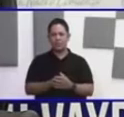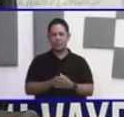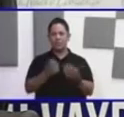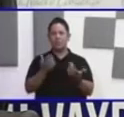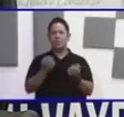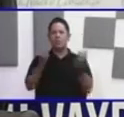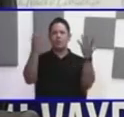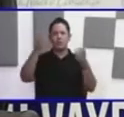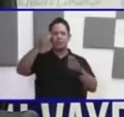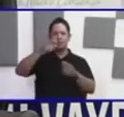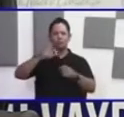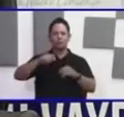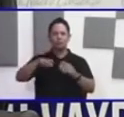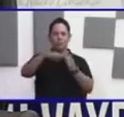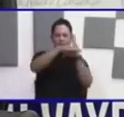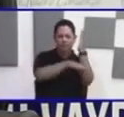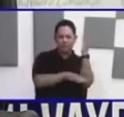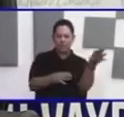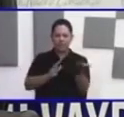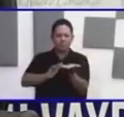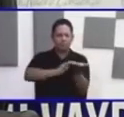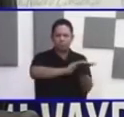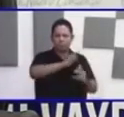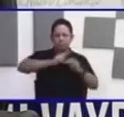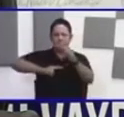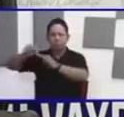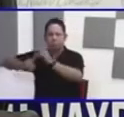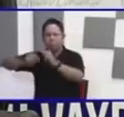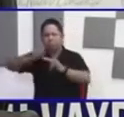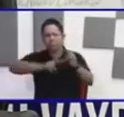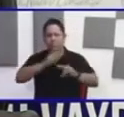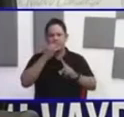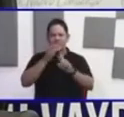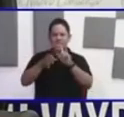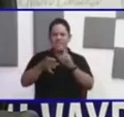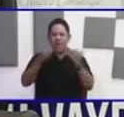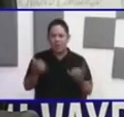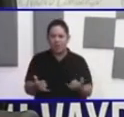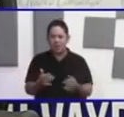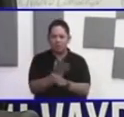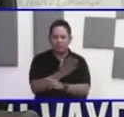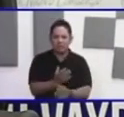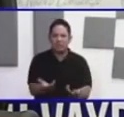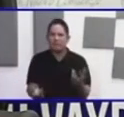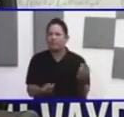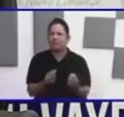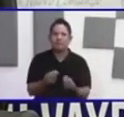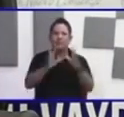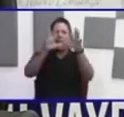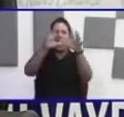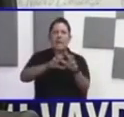obras se han hecho en estructura metálica y ahora tenemos la carga en la administración de ver cómo las mantenemos, porque se